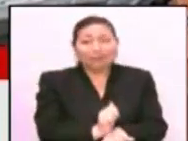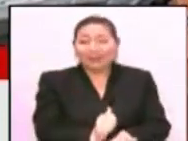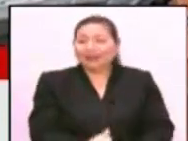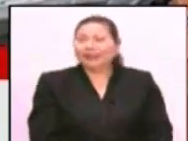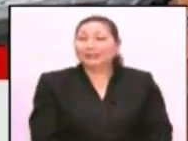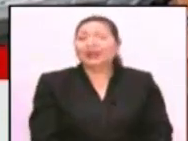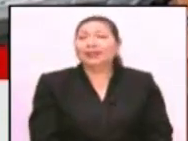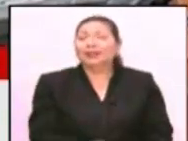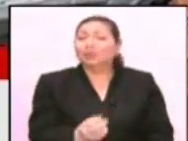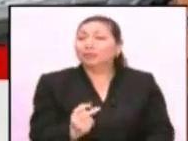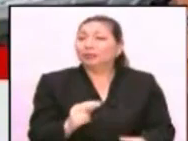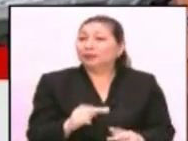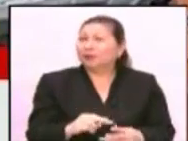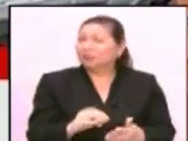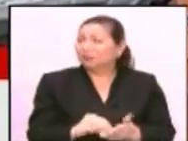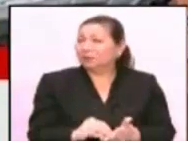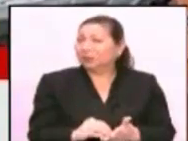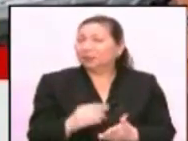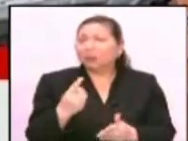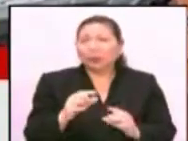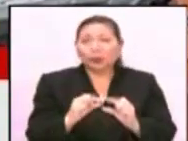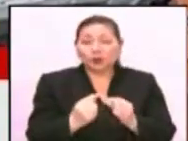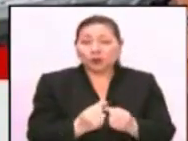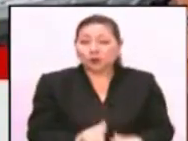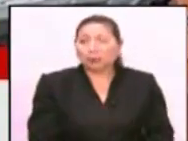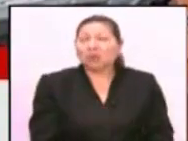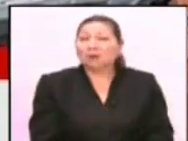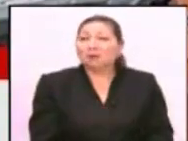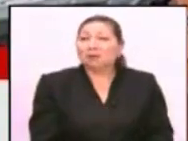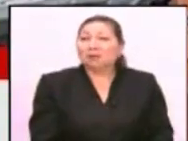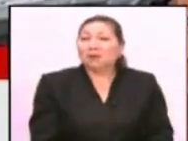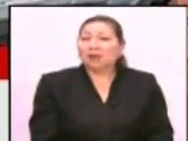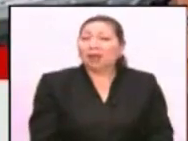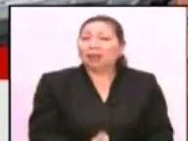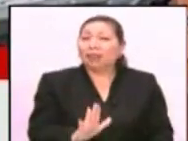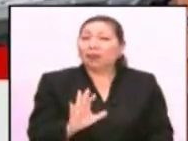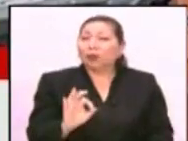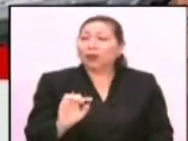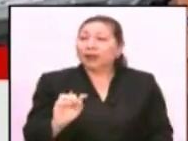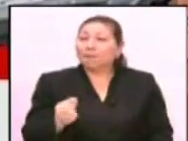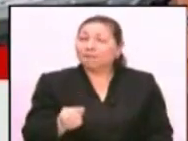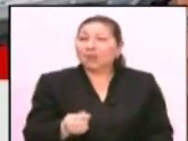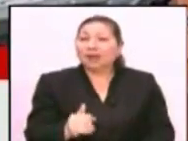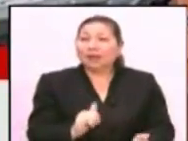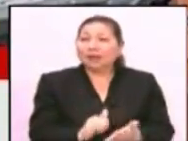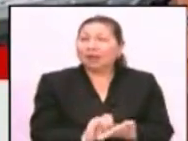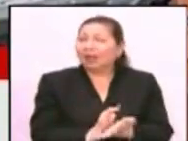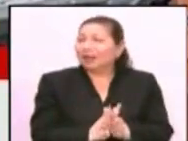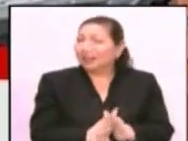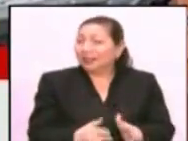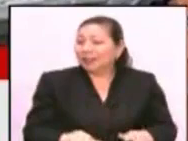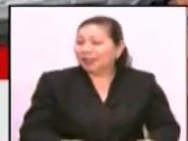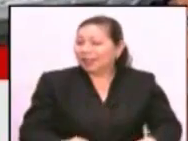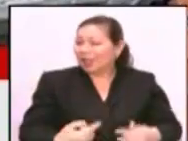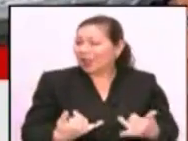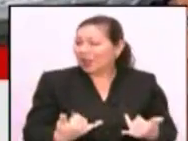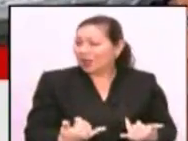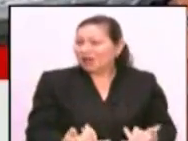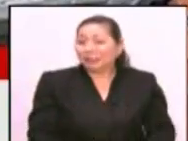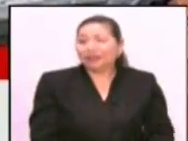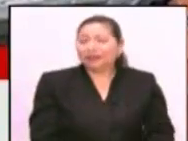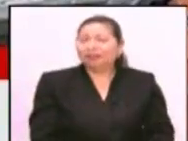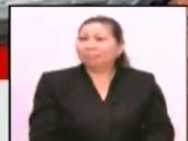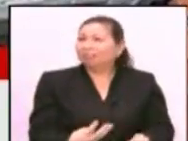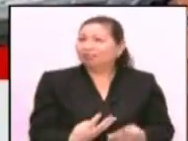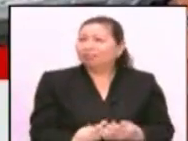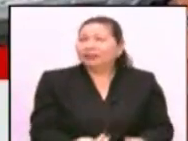definitivamente. Si uno sumara el primer grupo son aproximadamente unos 50.000 internos que nadie va a discutir hoy día que merezcan